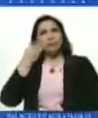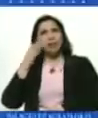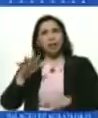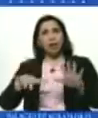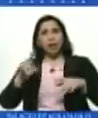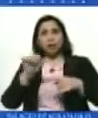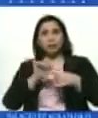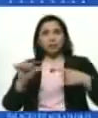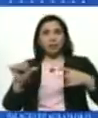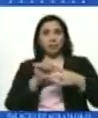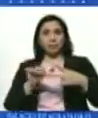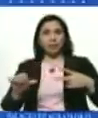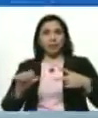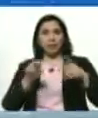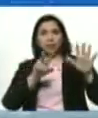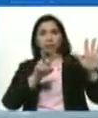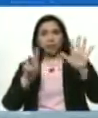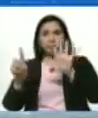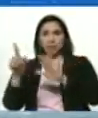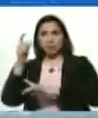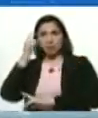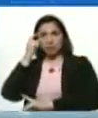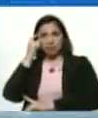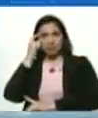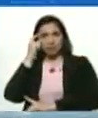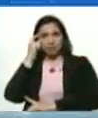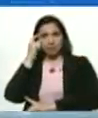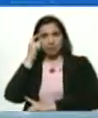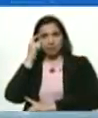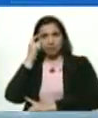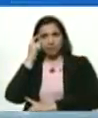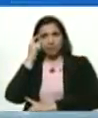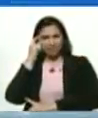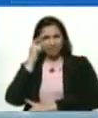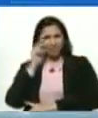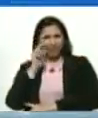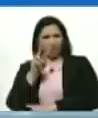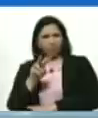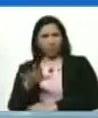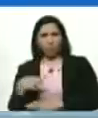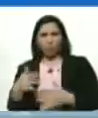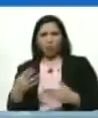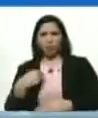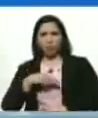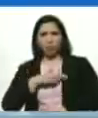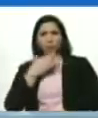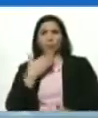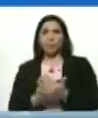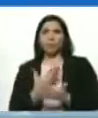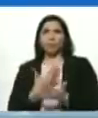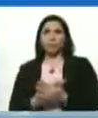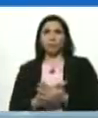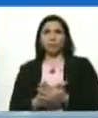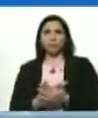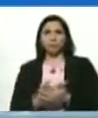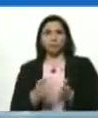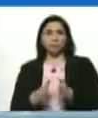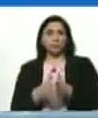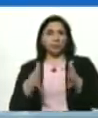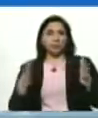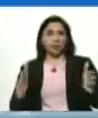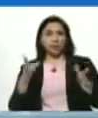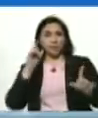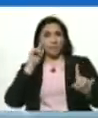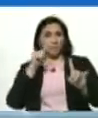semanas 76 días se dan cuenta que cuando nos proponemos grandes metas